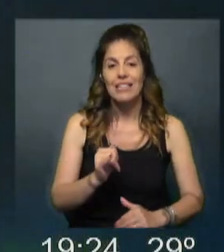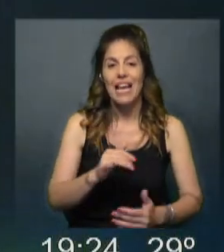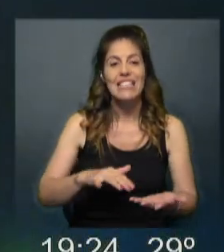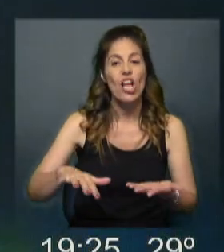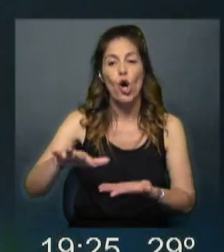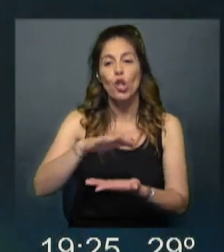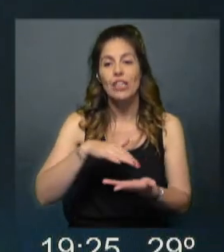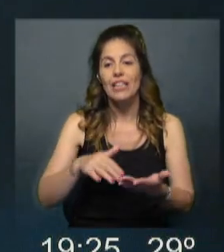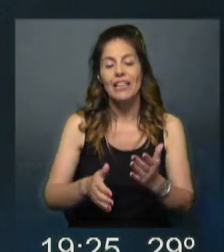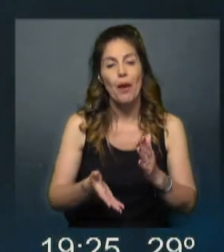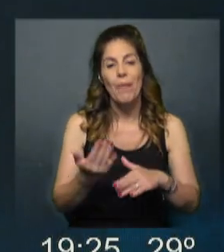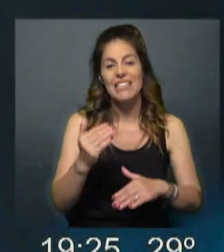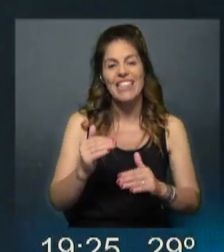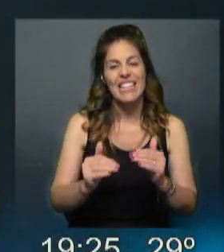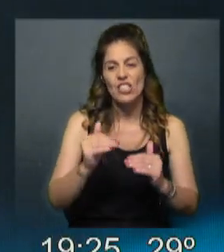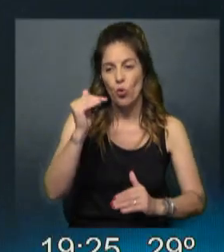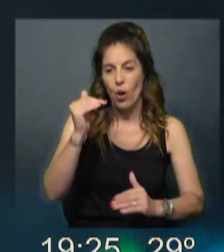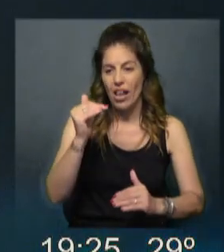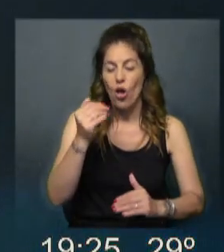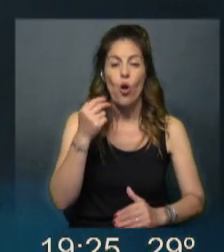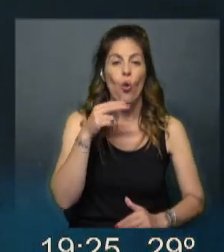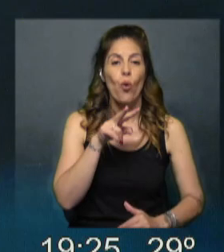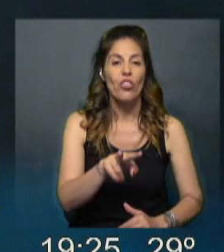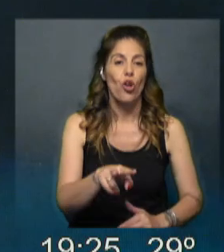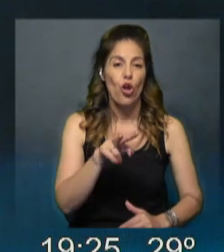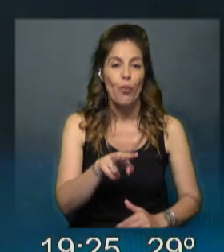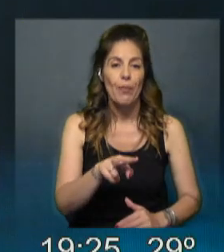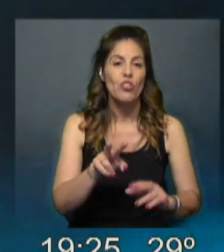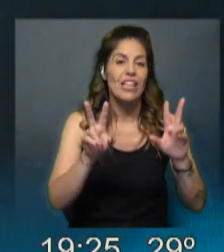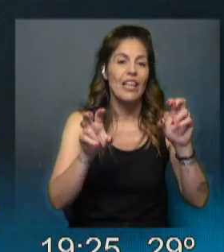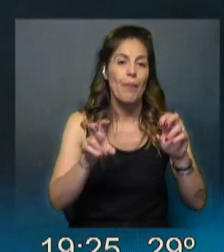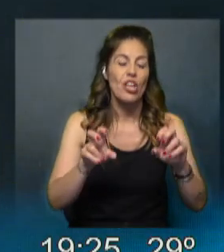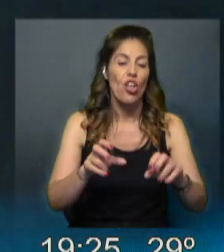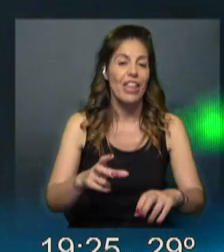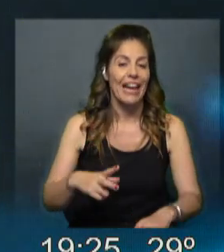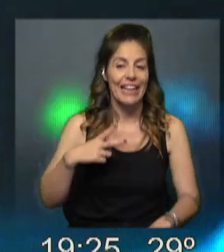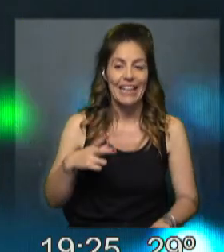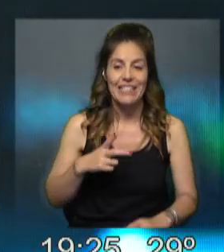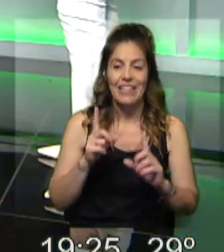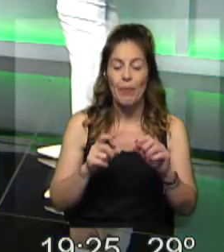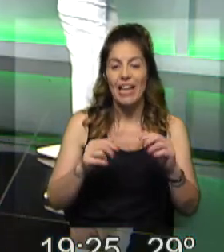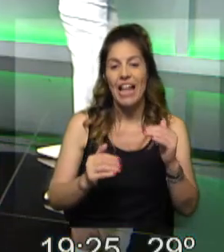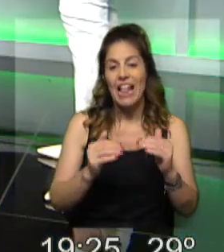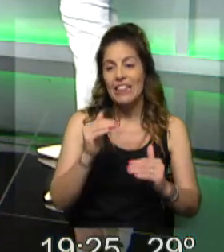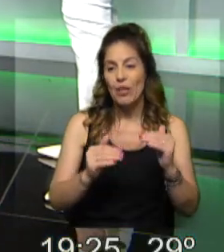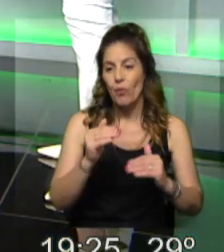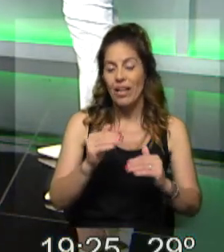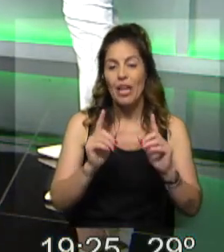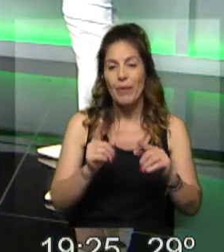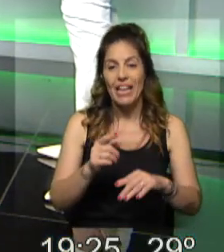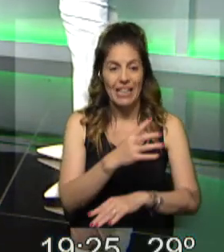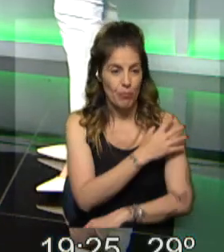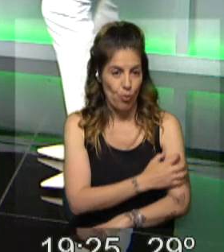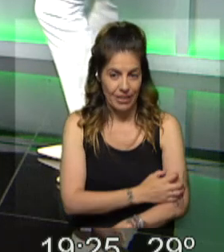desigual que tenemos Sí cuando lo miramos en términos de ingreso Y de riqueza también Sí y ahora vamos a la siguiente placa y acá vamos